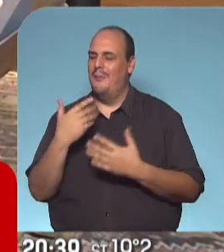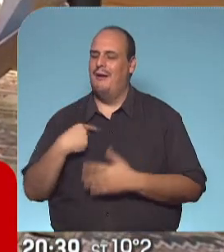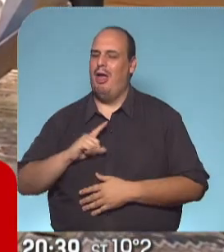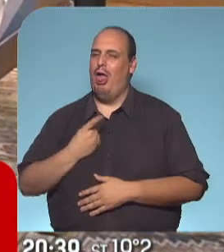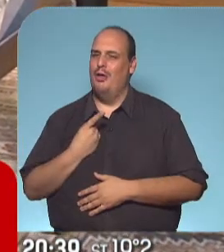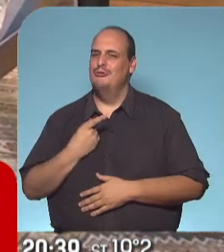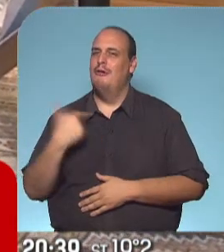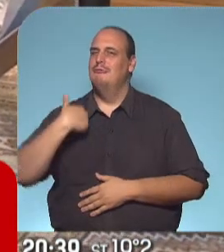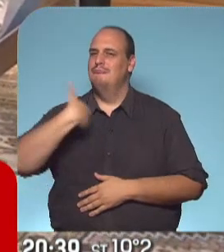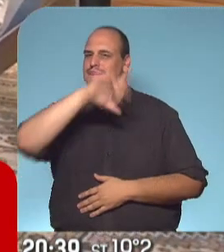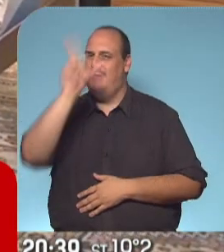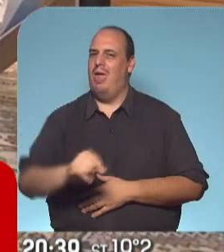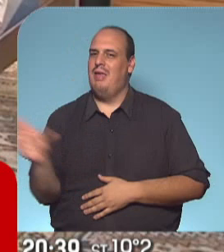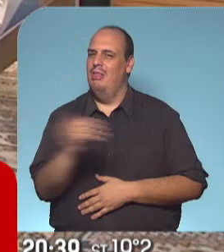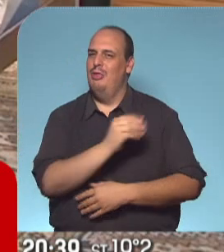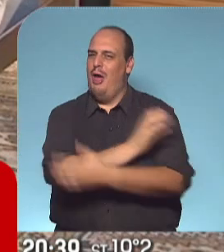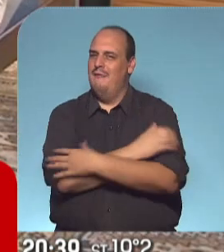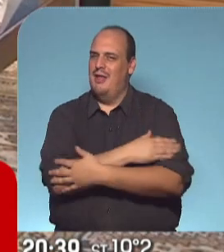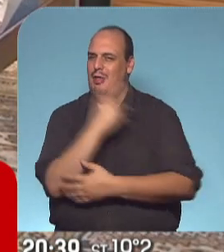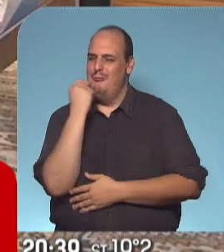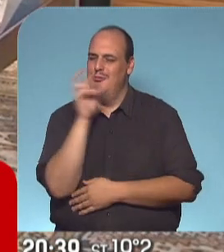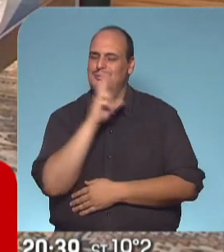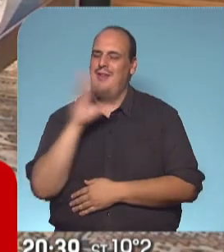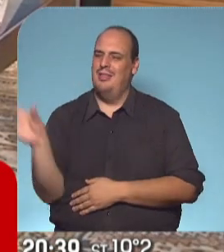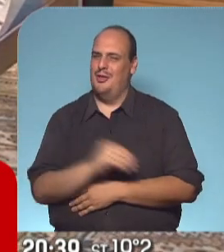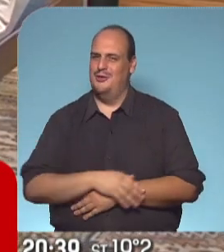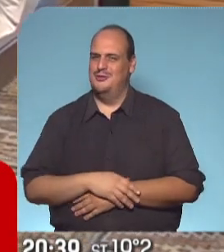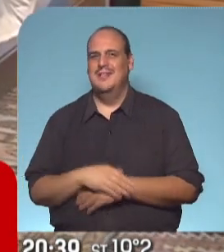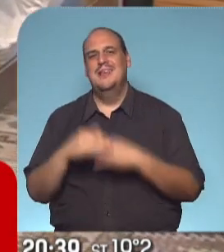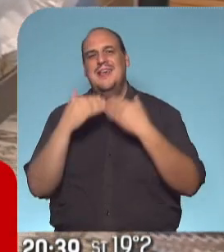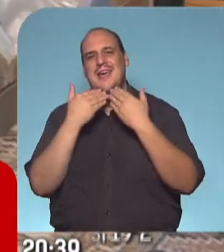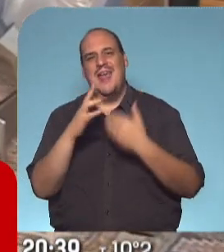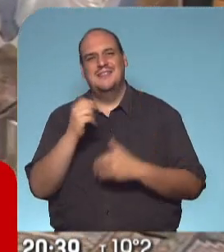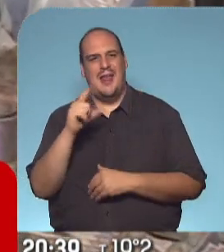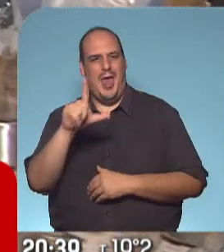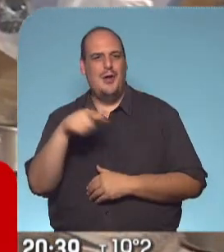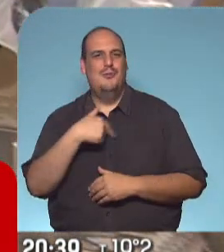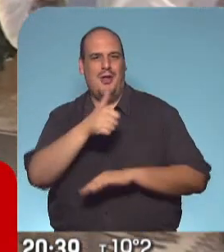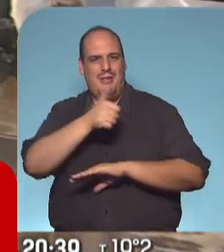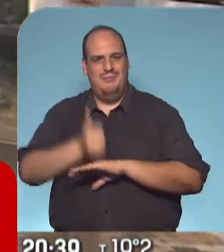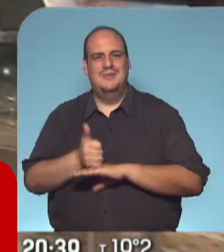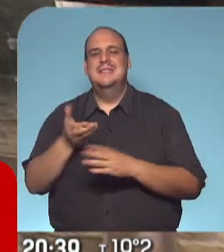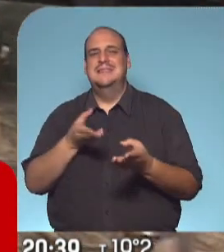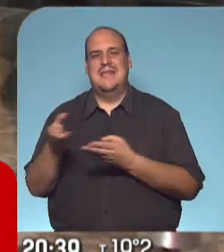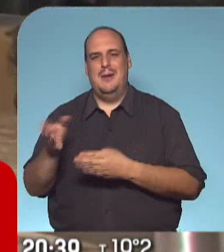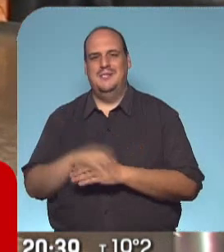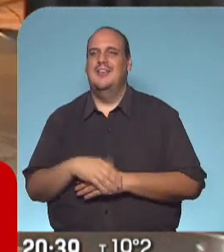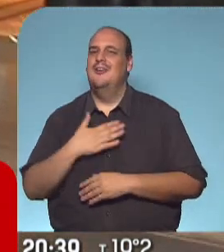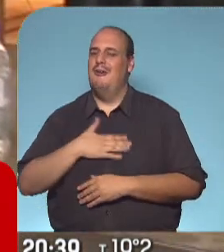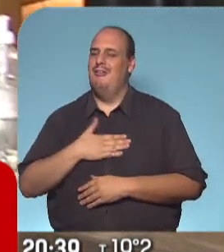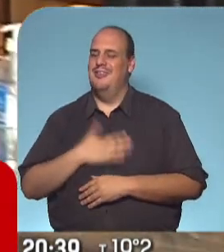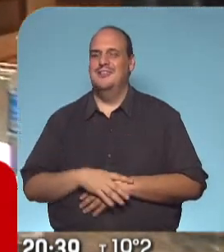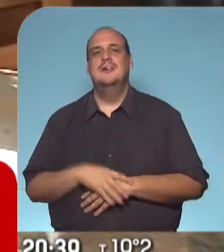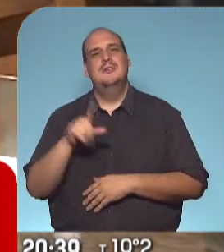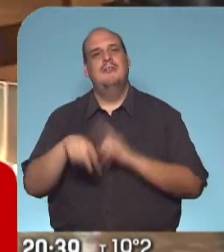país un fuerte abrazo a todas las argentinas y los argentinos. Gracias Raúl por sumarte y poner tu servicio por favor, en esta